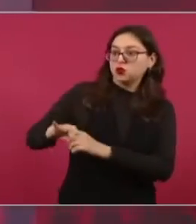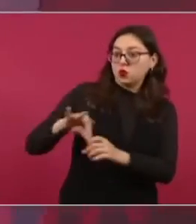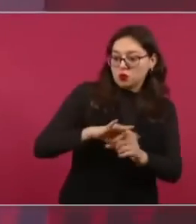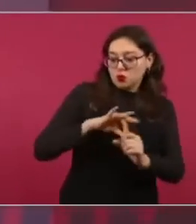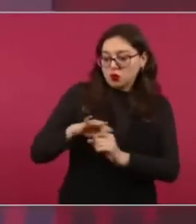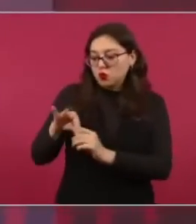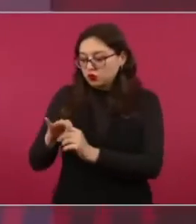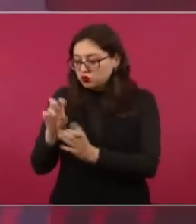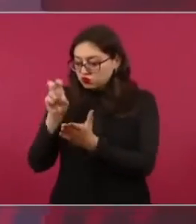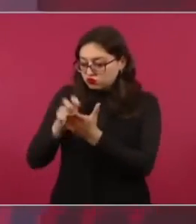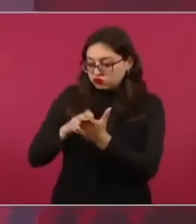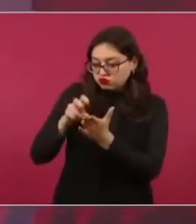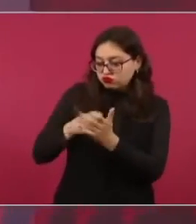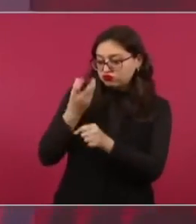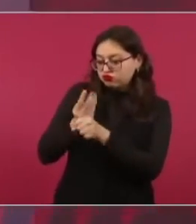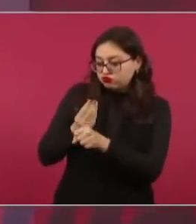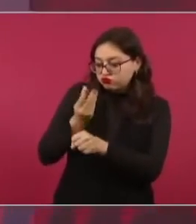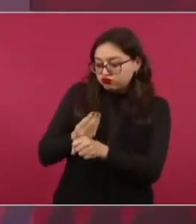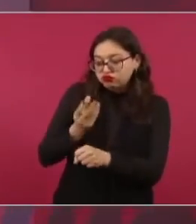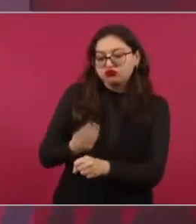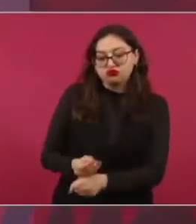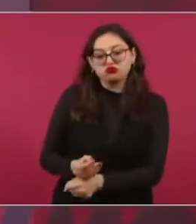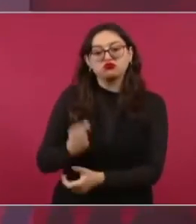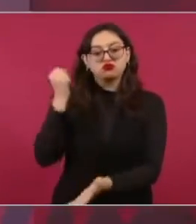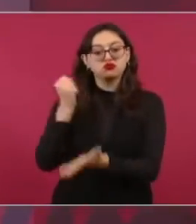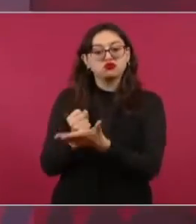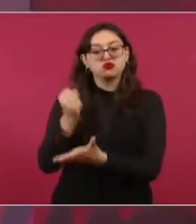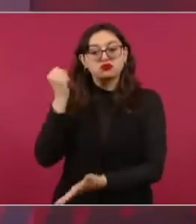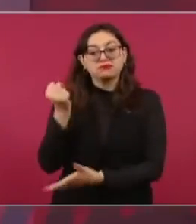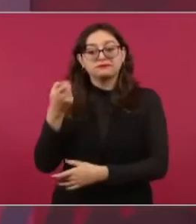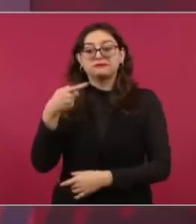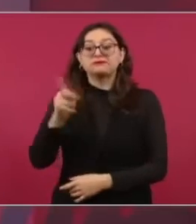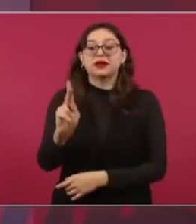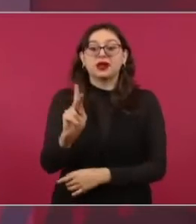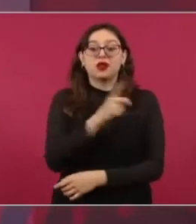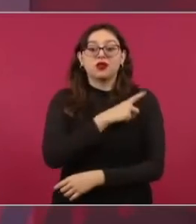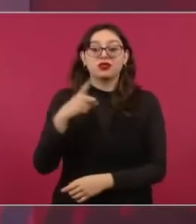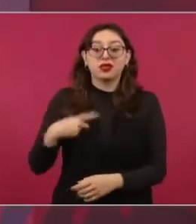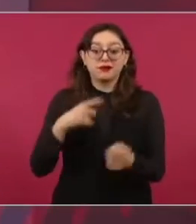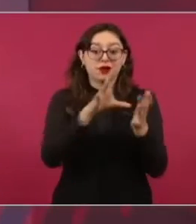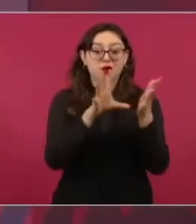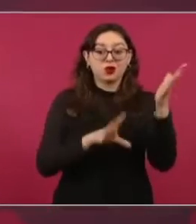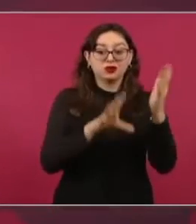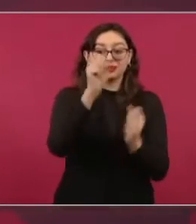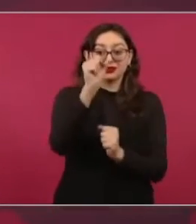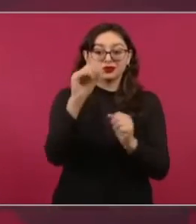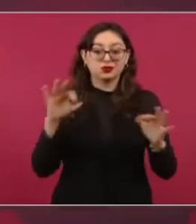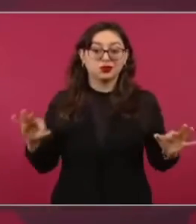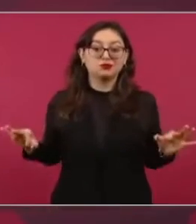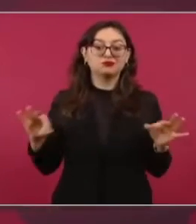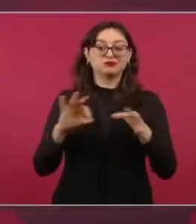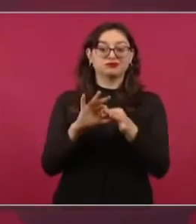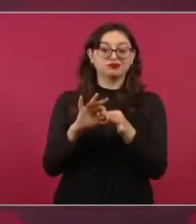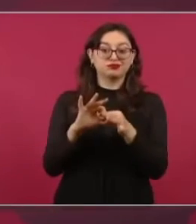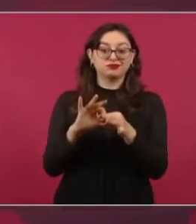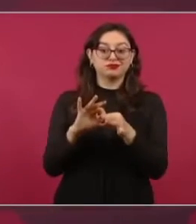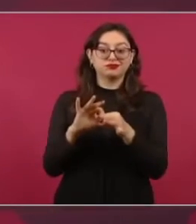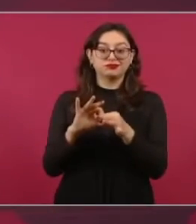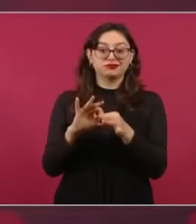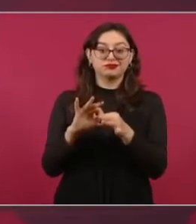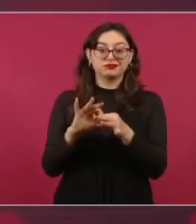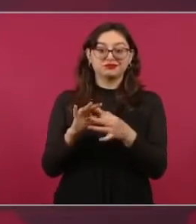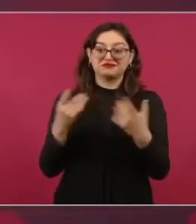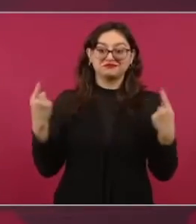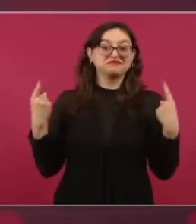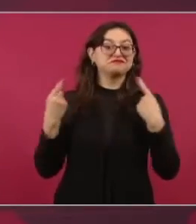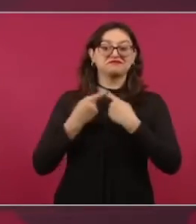a la ley electoral no puede ir en contra de lo establecido